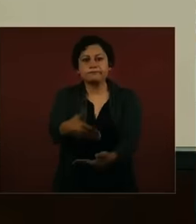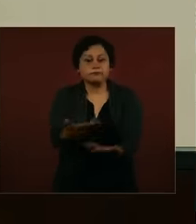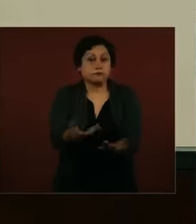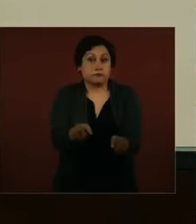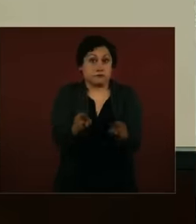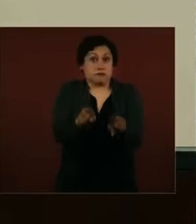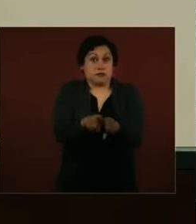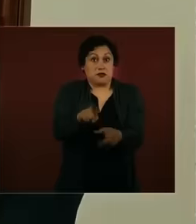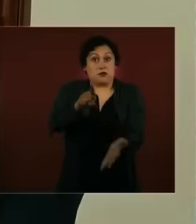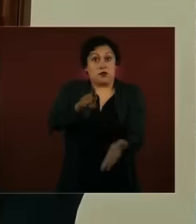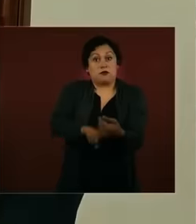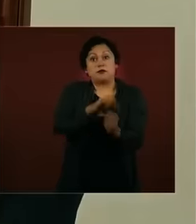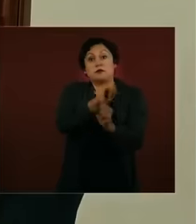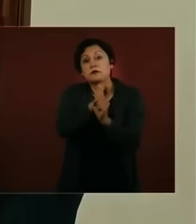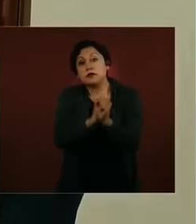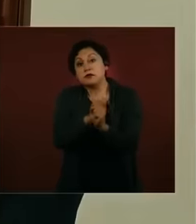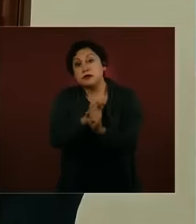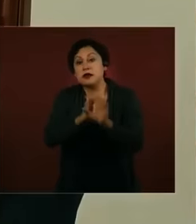extranjeras.